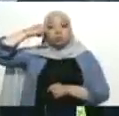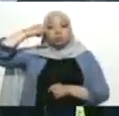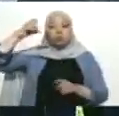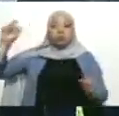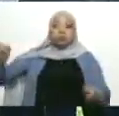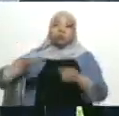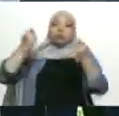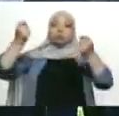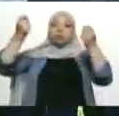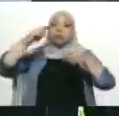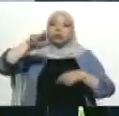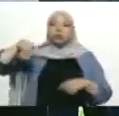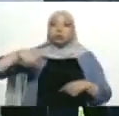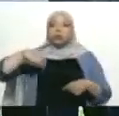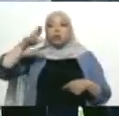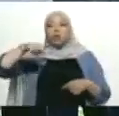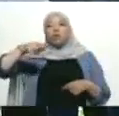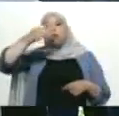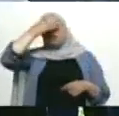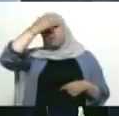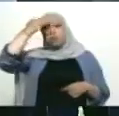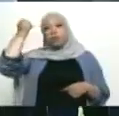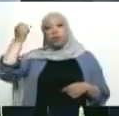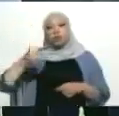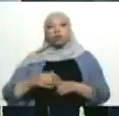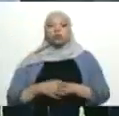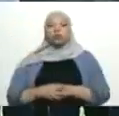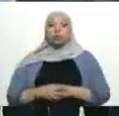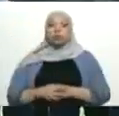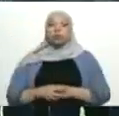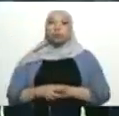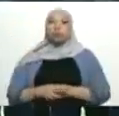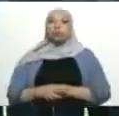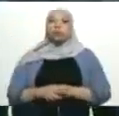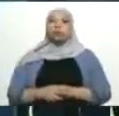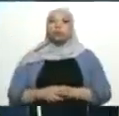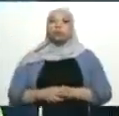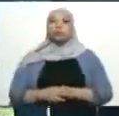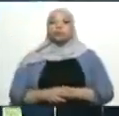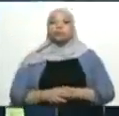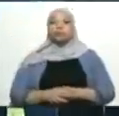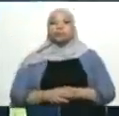gloriosos que no deben olvidarse. Un marcador, por favor.